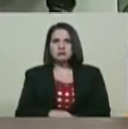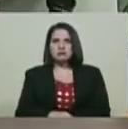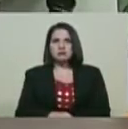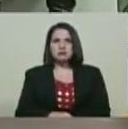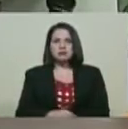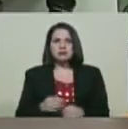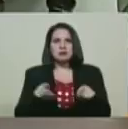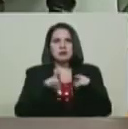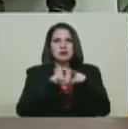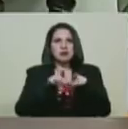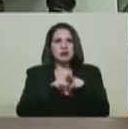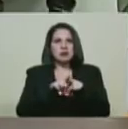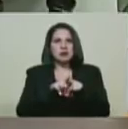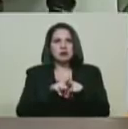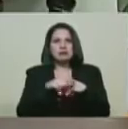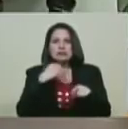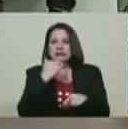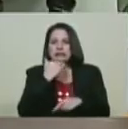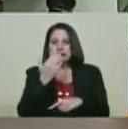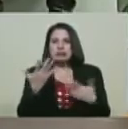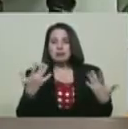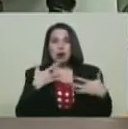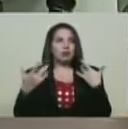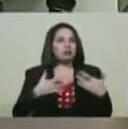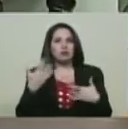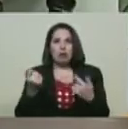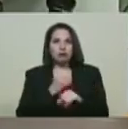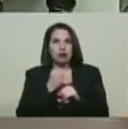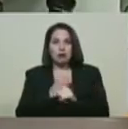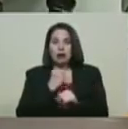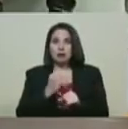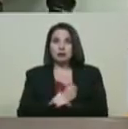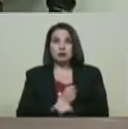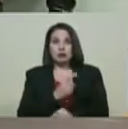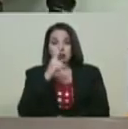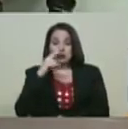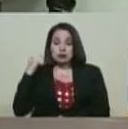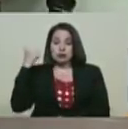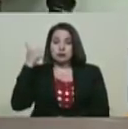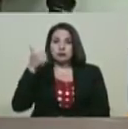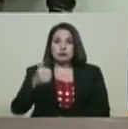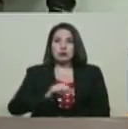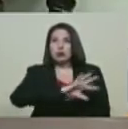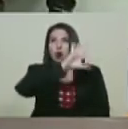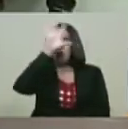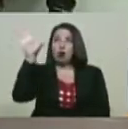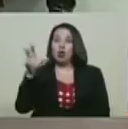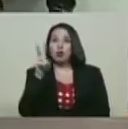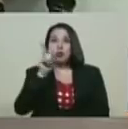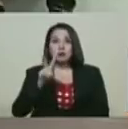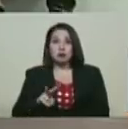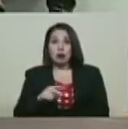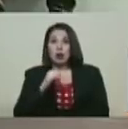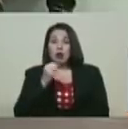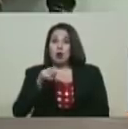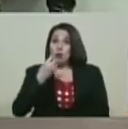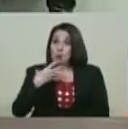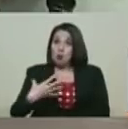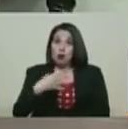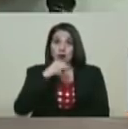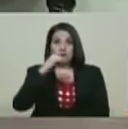miel, pero muy activados a lo largo y ancho del país. Son buenas noticias para nuestro